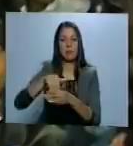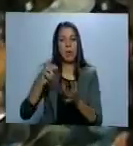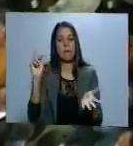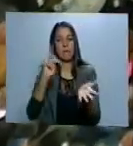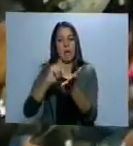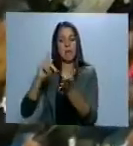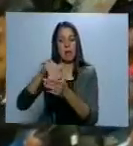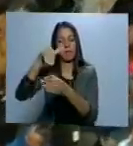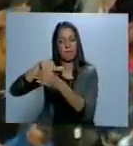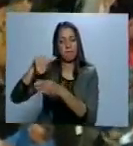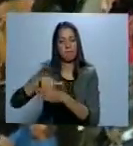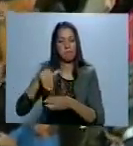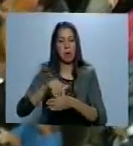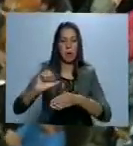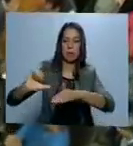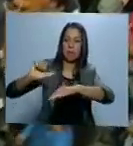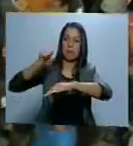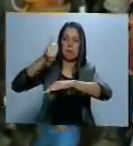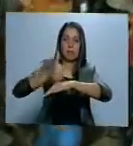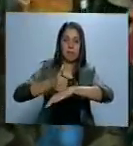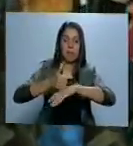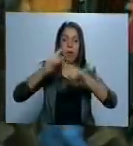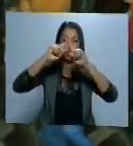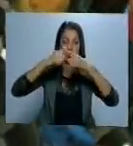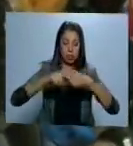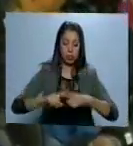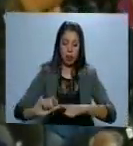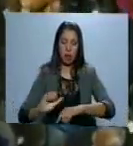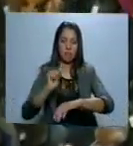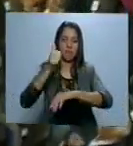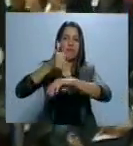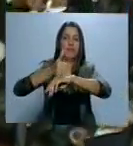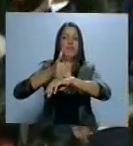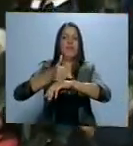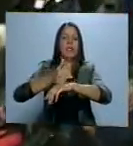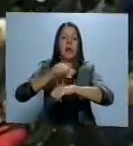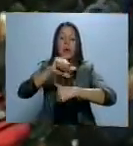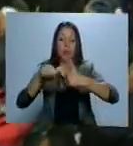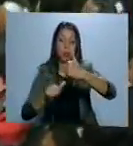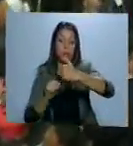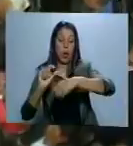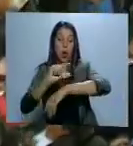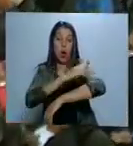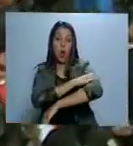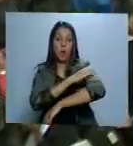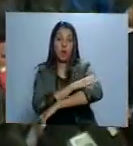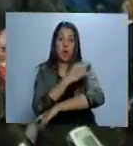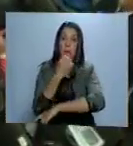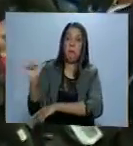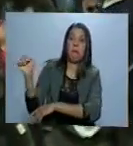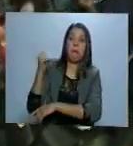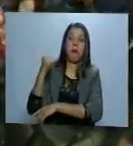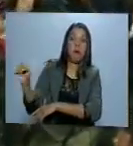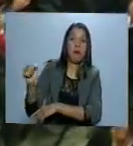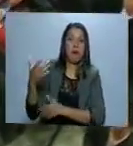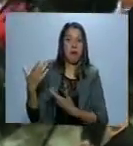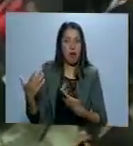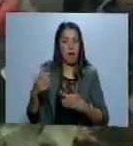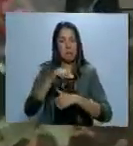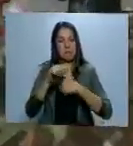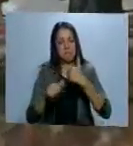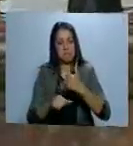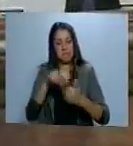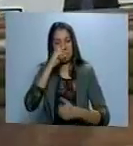votos que aquel gobernador que incurrió en una falta gravísima al tratar de insubordinarse ante el